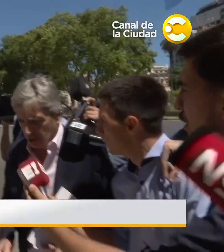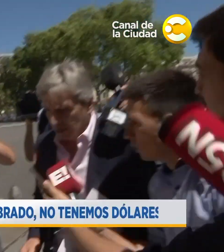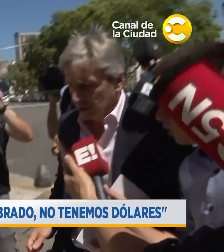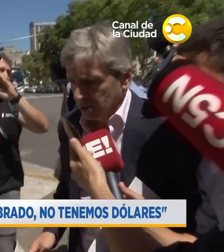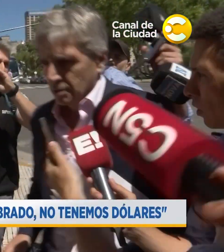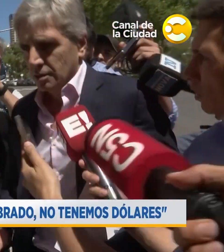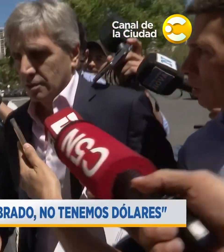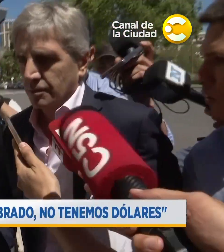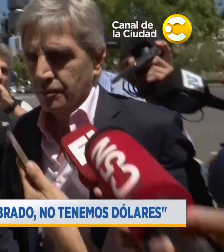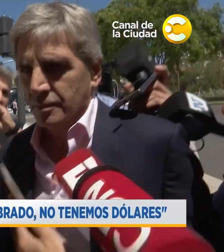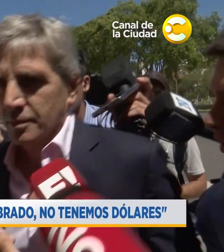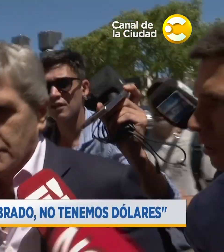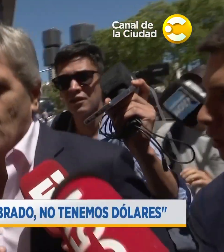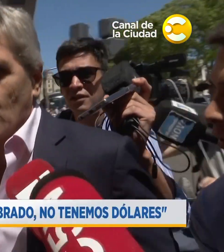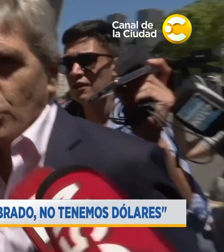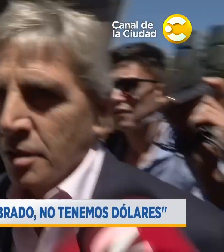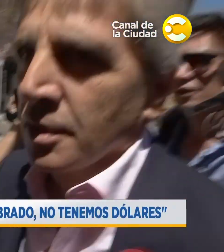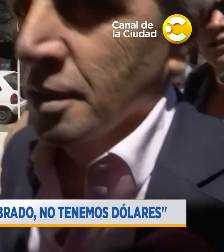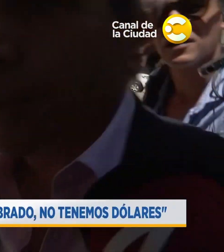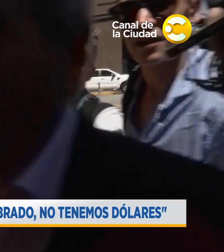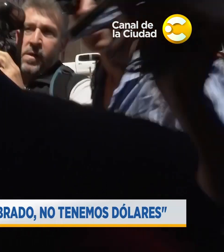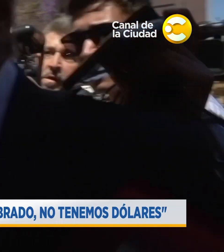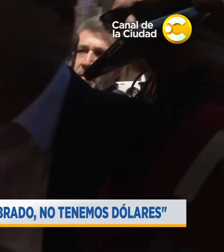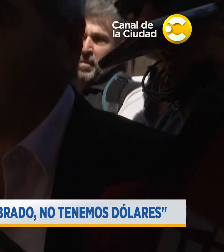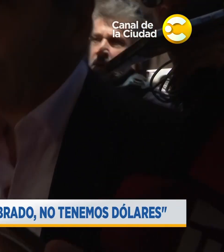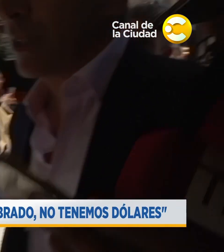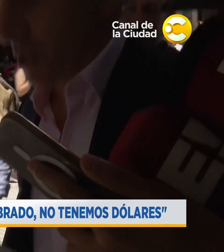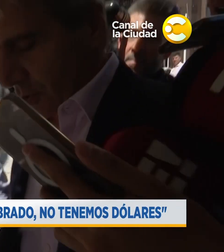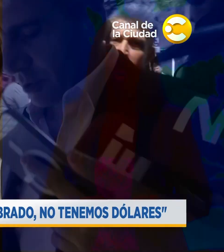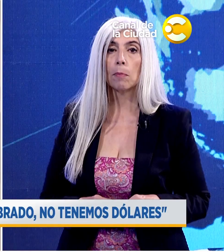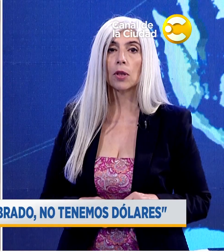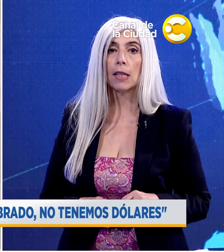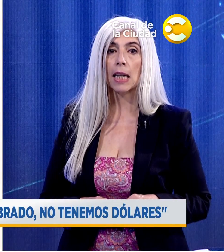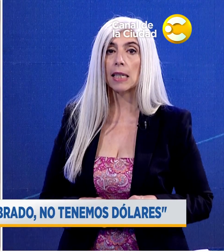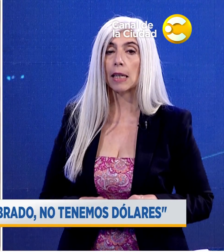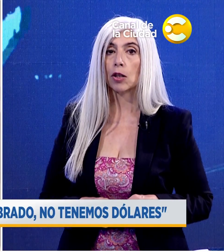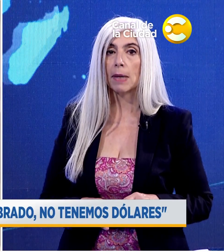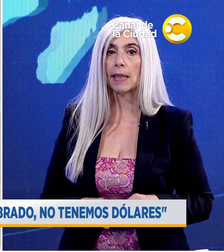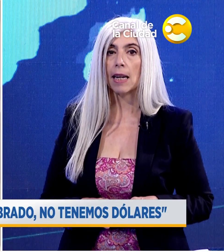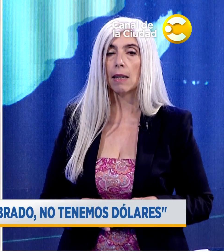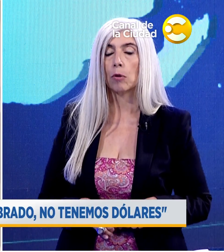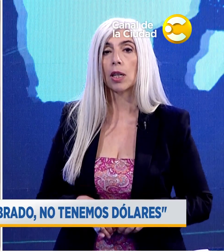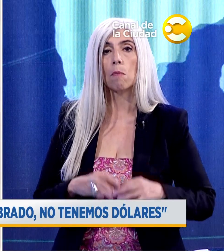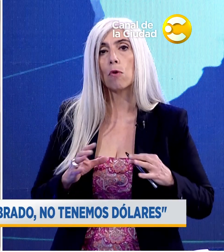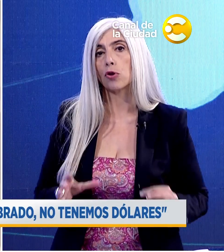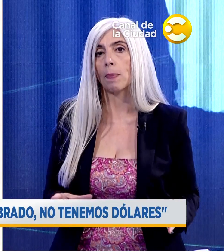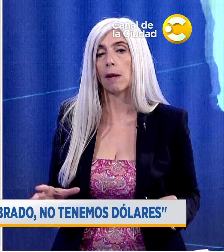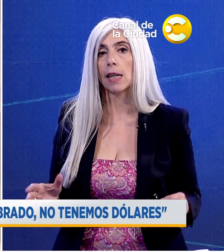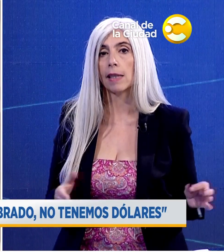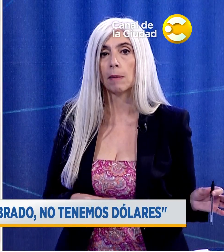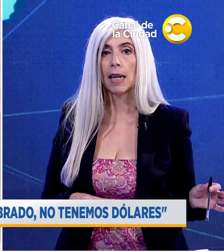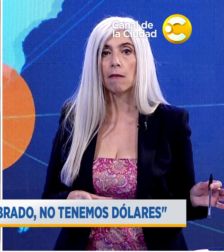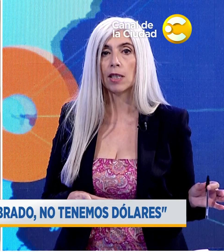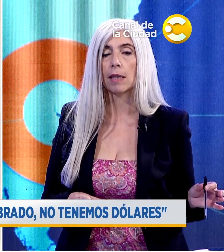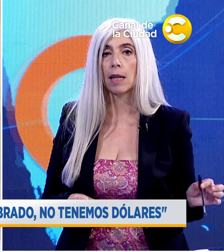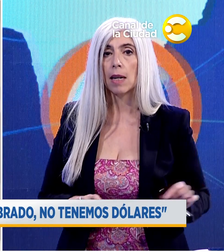no creo que podamos ver una unificación del tipo de cambio. Bien, Agustín Monteverde es economista. Agustín, hay mucho para hablar